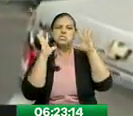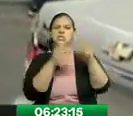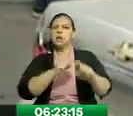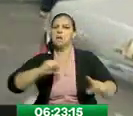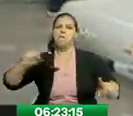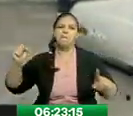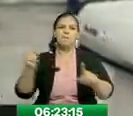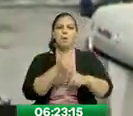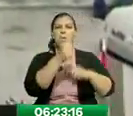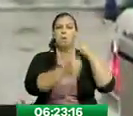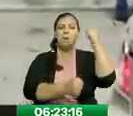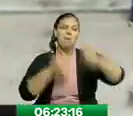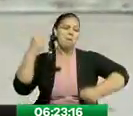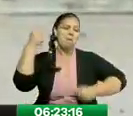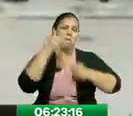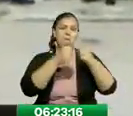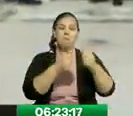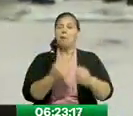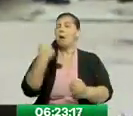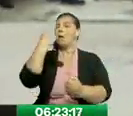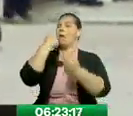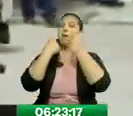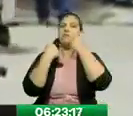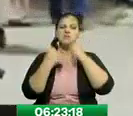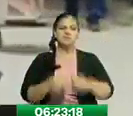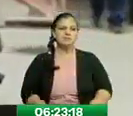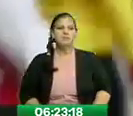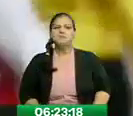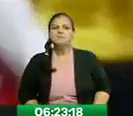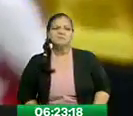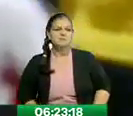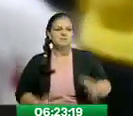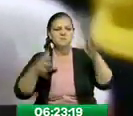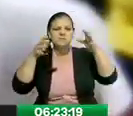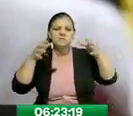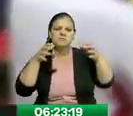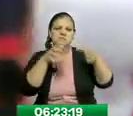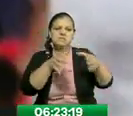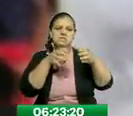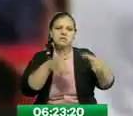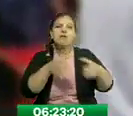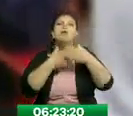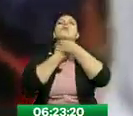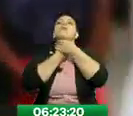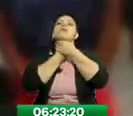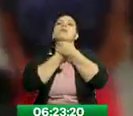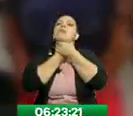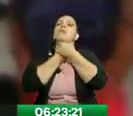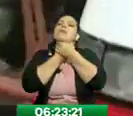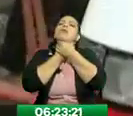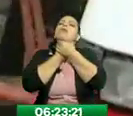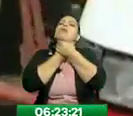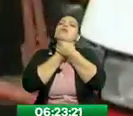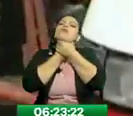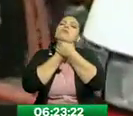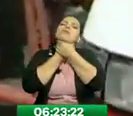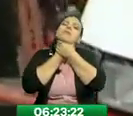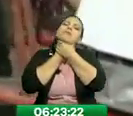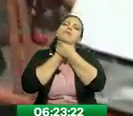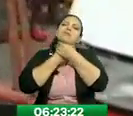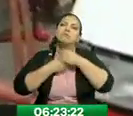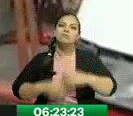fallecido da un consejo a aquellas progenitoras que viven en la misma situación. Aunque no pueda recuperar a mi